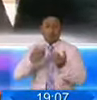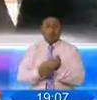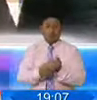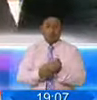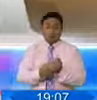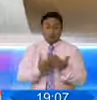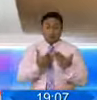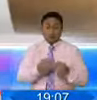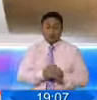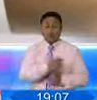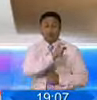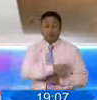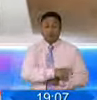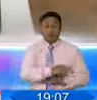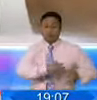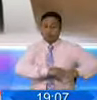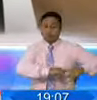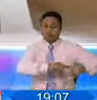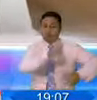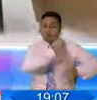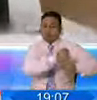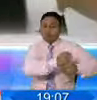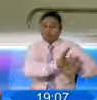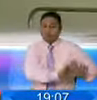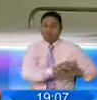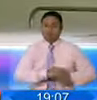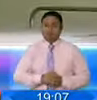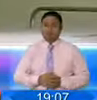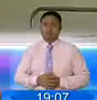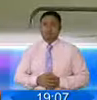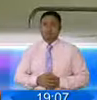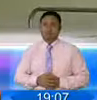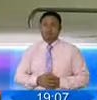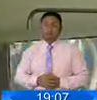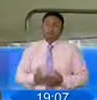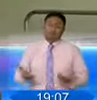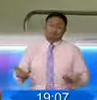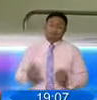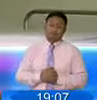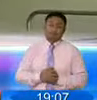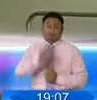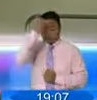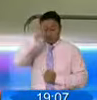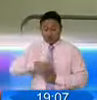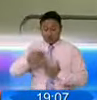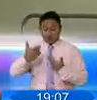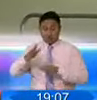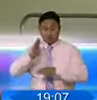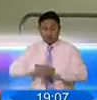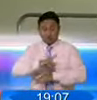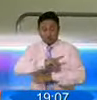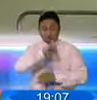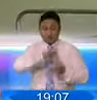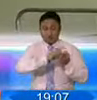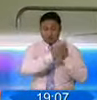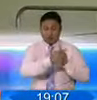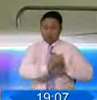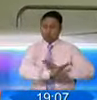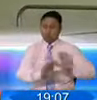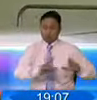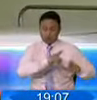los estados continúan en funciones la resolución todavía la causa de estado están